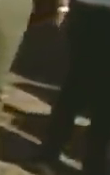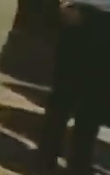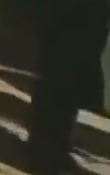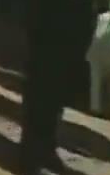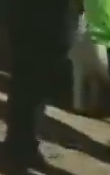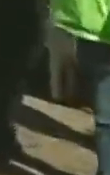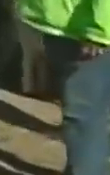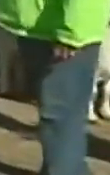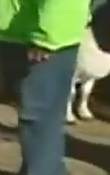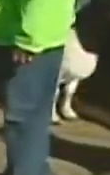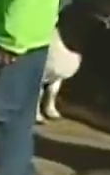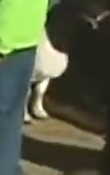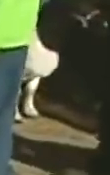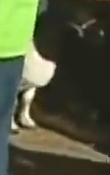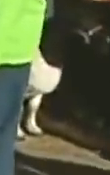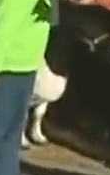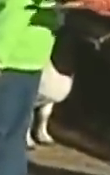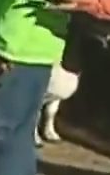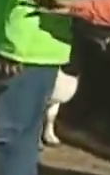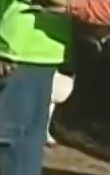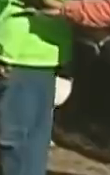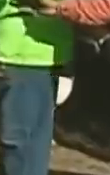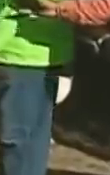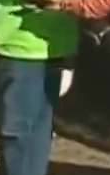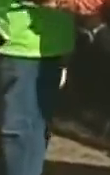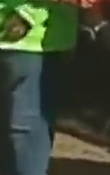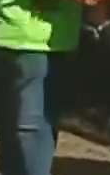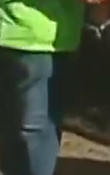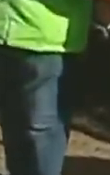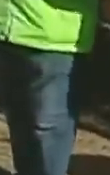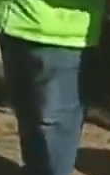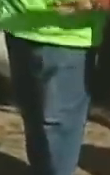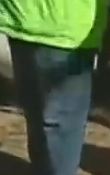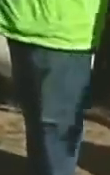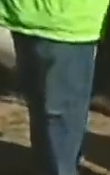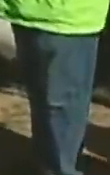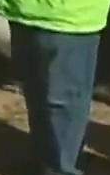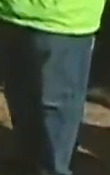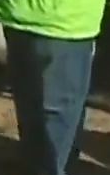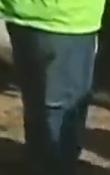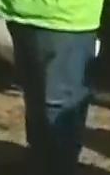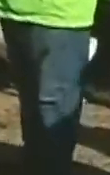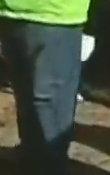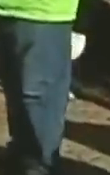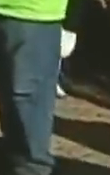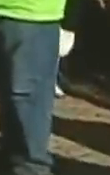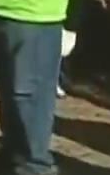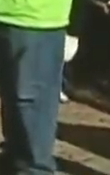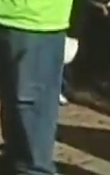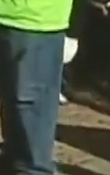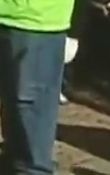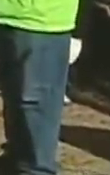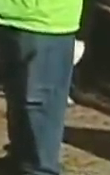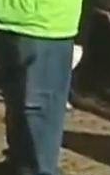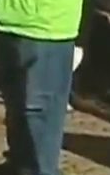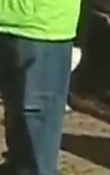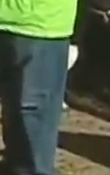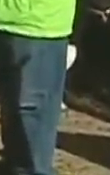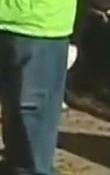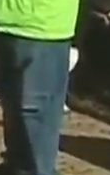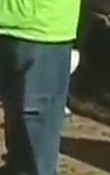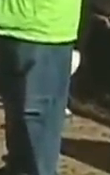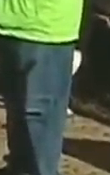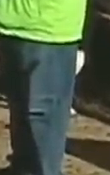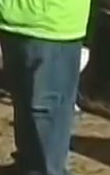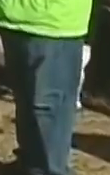estado Lara, pero es el vicepresidente de la organización del sector ovino caprino, poco para que él nos introduzca en este esfuerzo que se